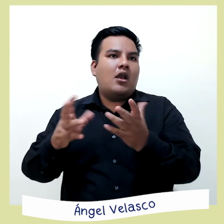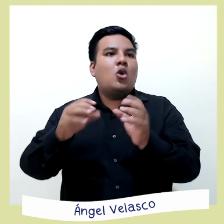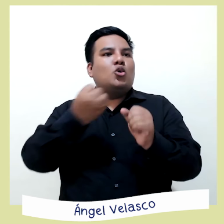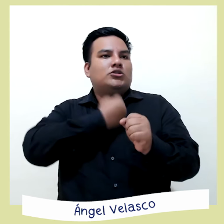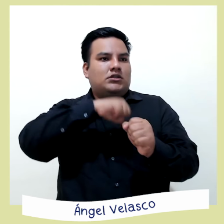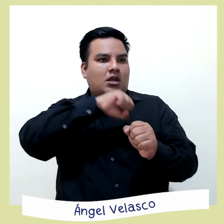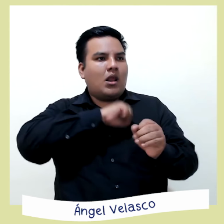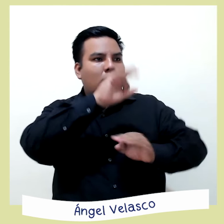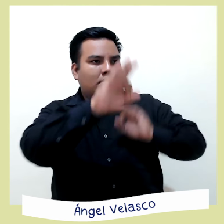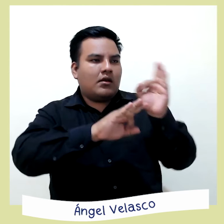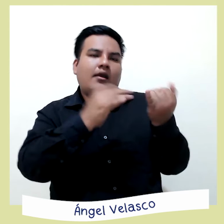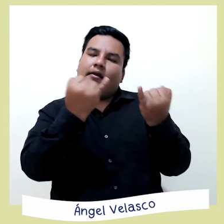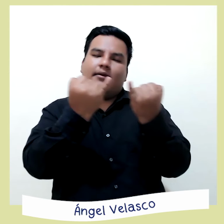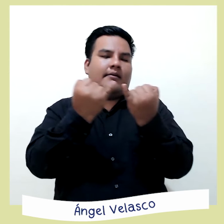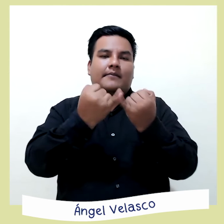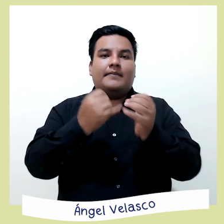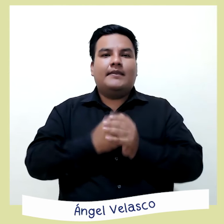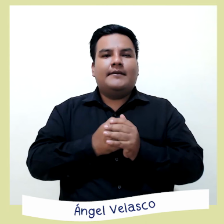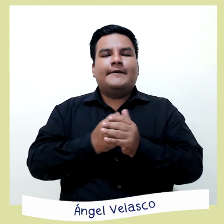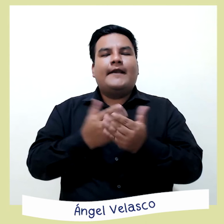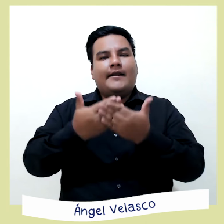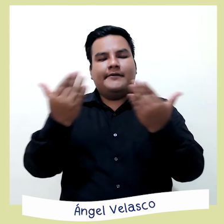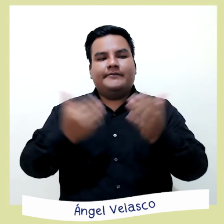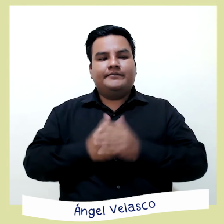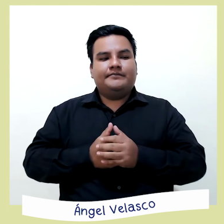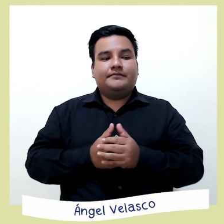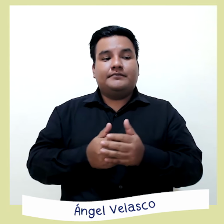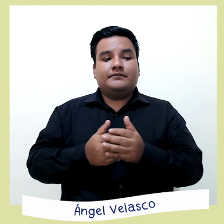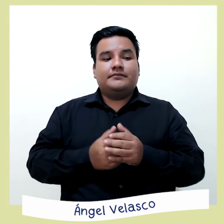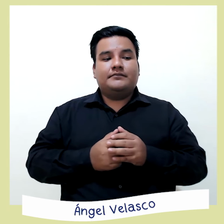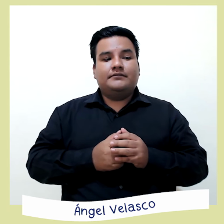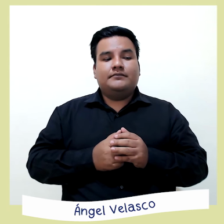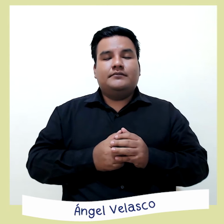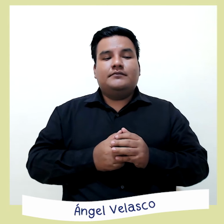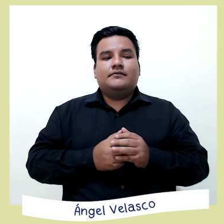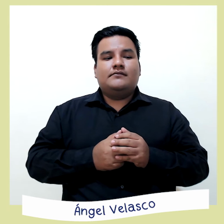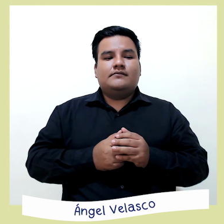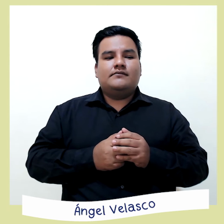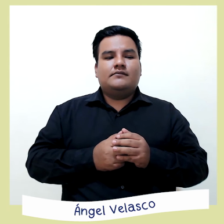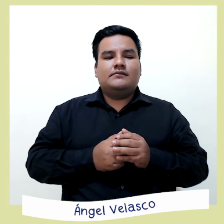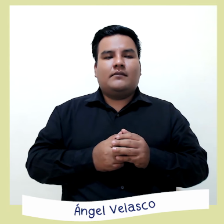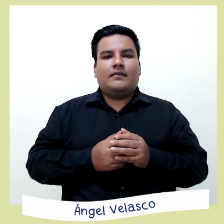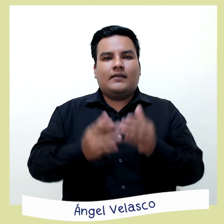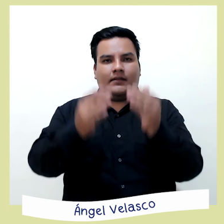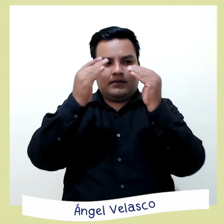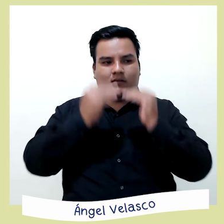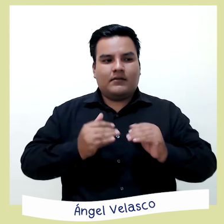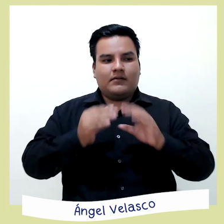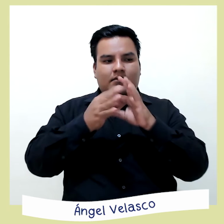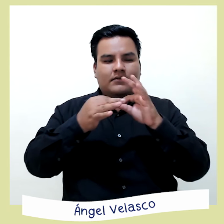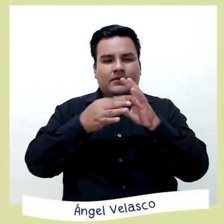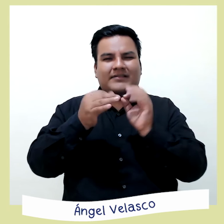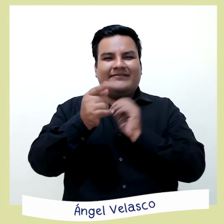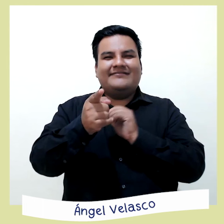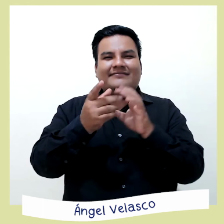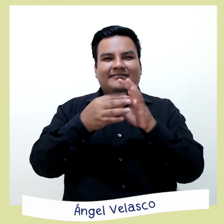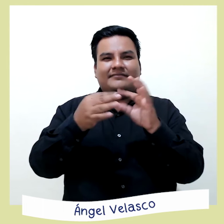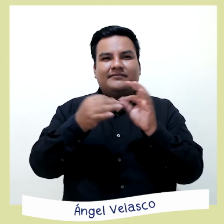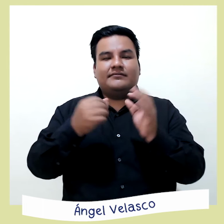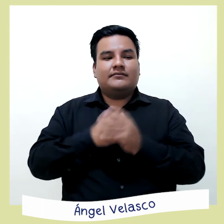discriminación constante. Y sobre todo se ve muchísimo en la cuestión laboral y en la cuestión de salud.